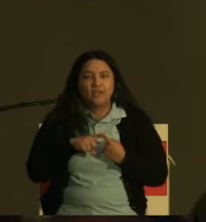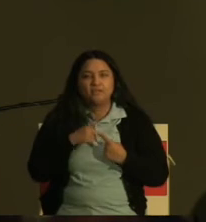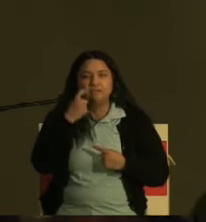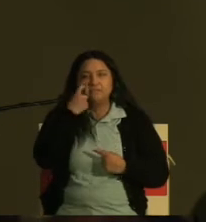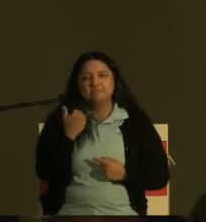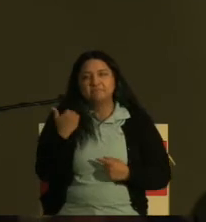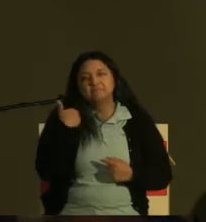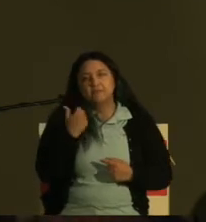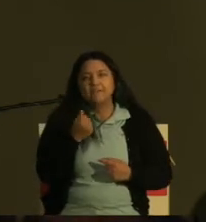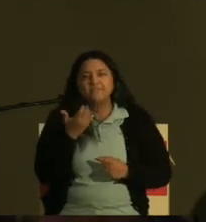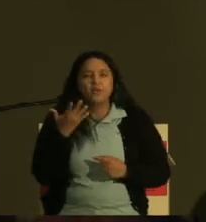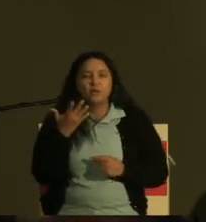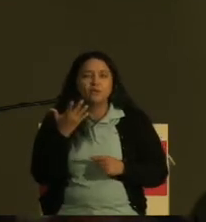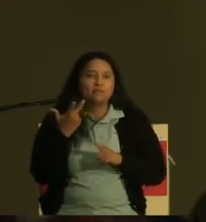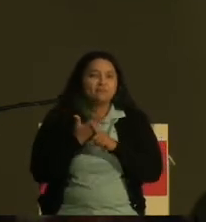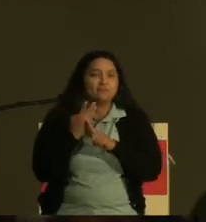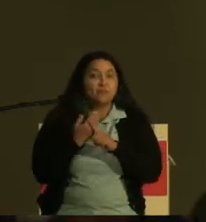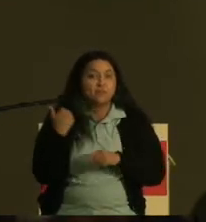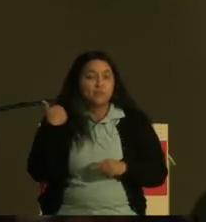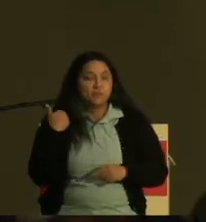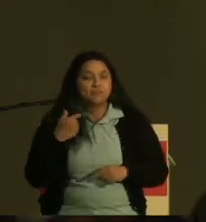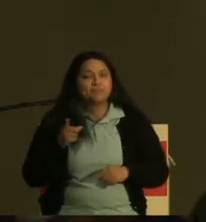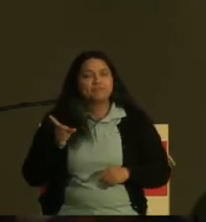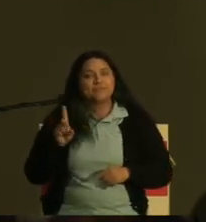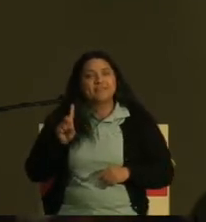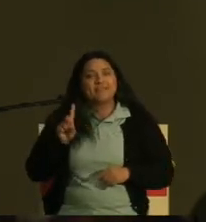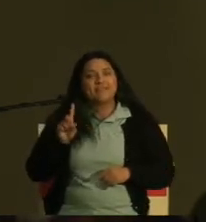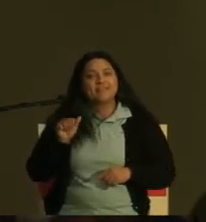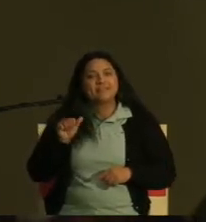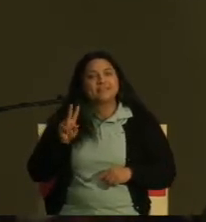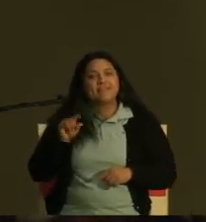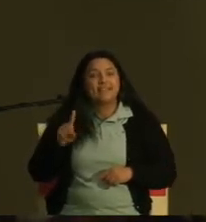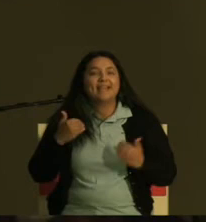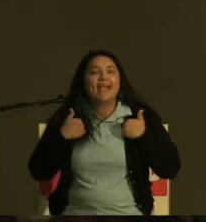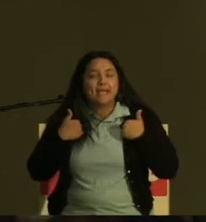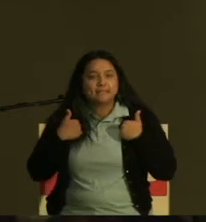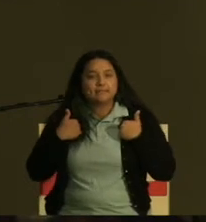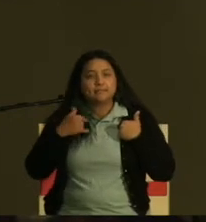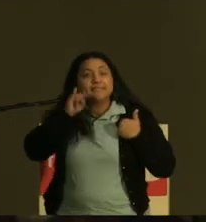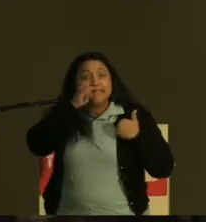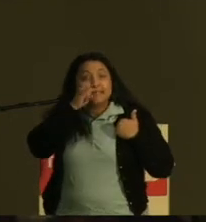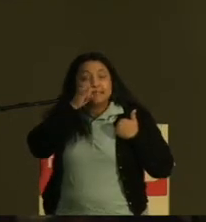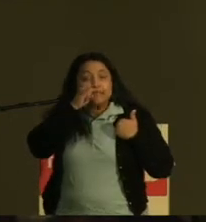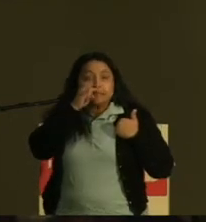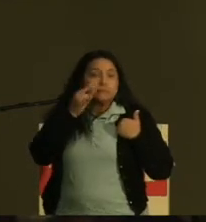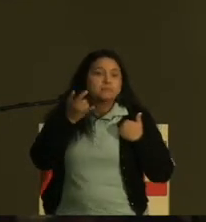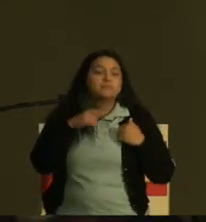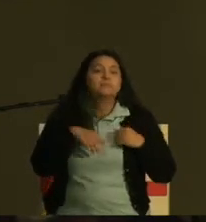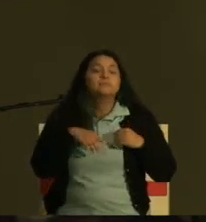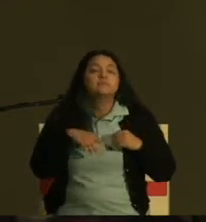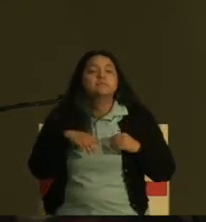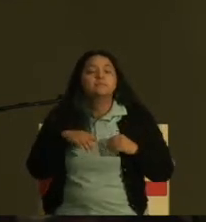meses atrás, David tiene un hijo, ¿no? una hija que se llama Lyle,